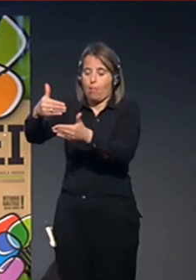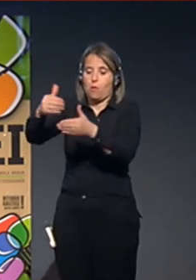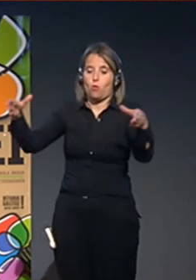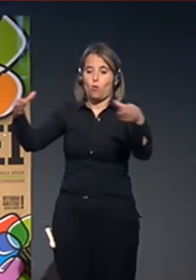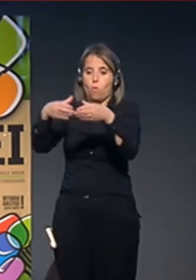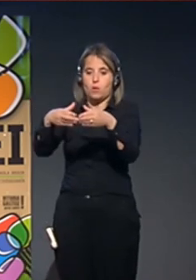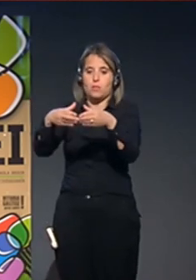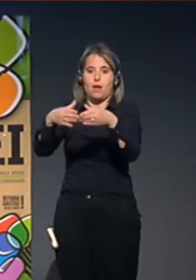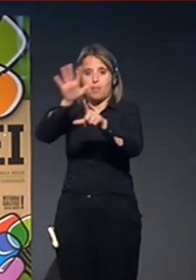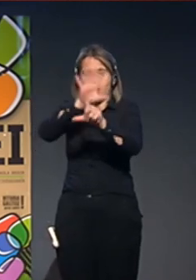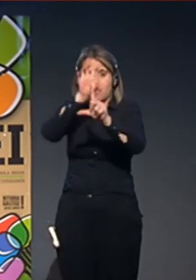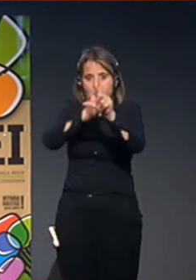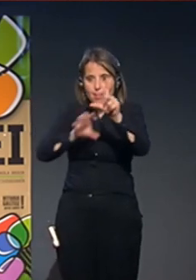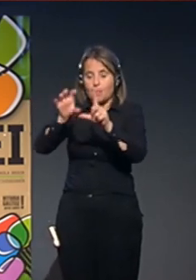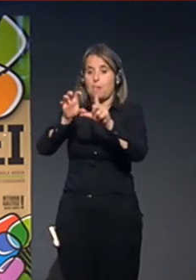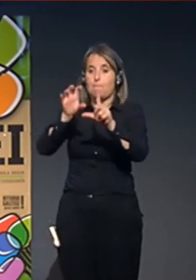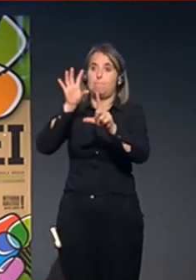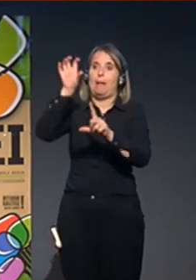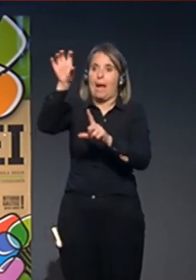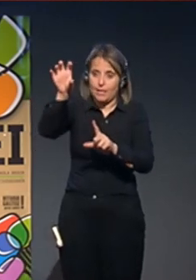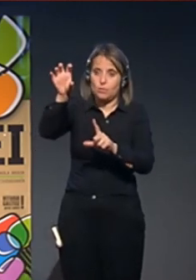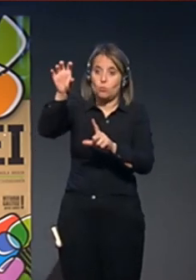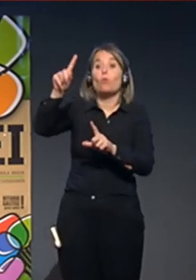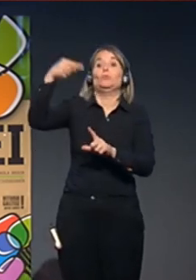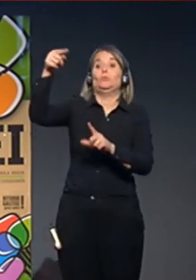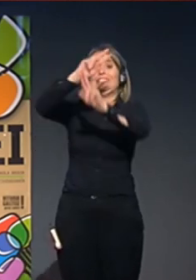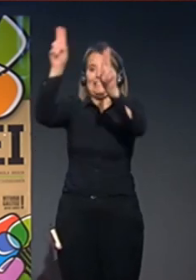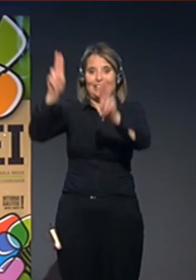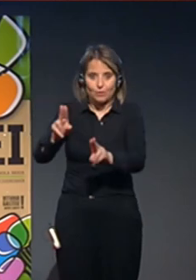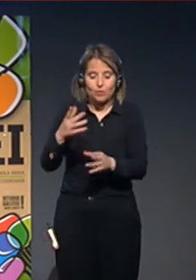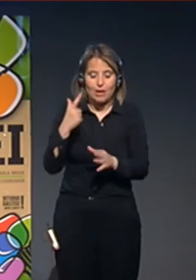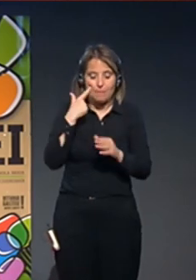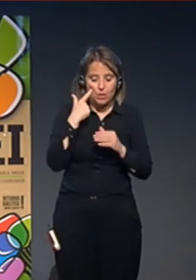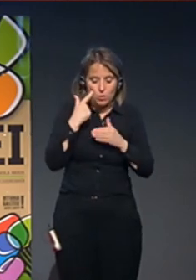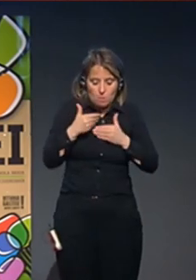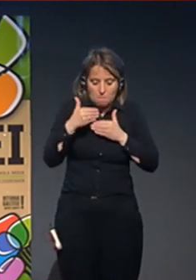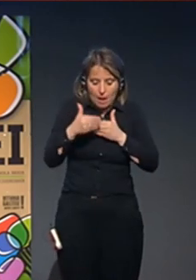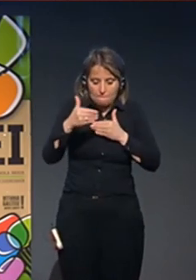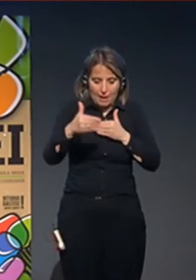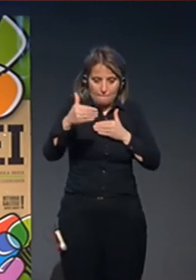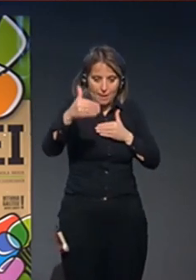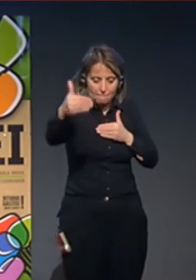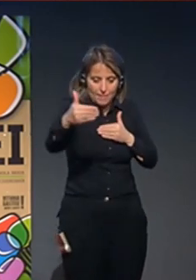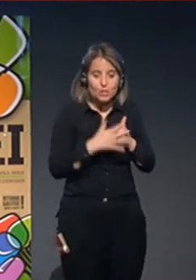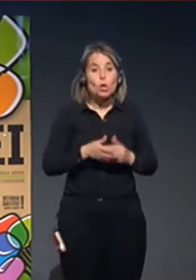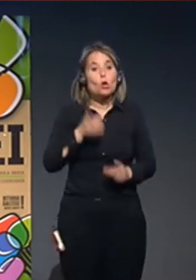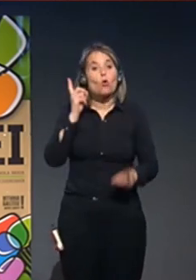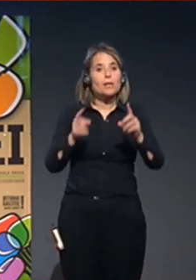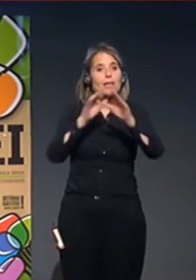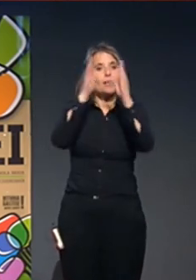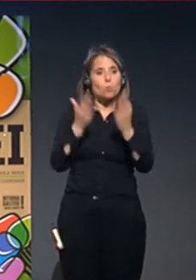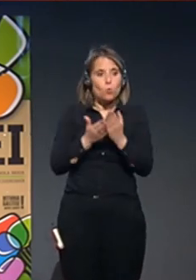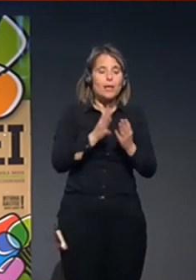comunidad Autónoma eh en el país y si no internacional pero son las dos cosas gobernanza mundial para unos